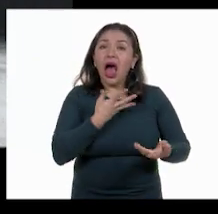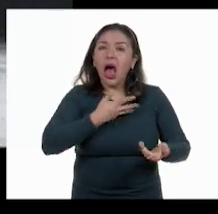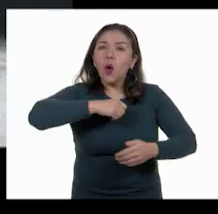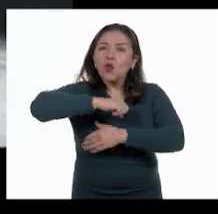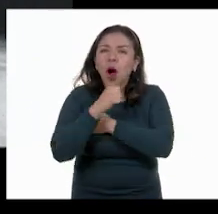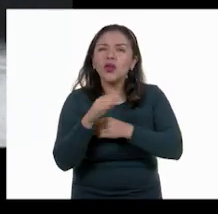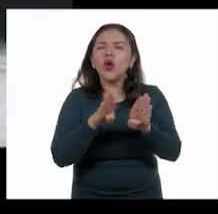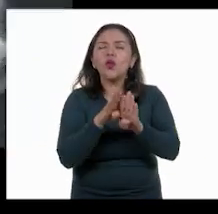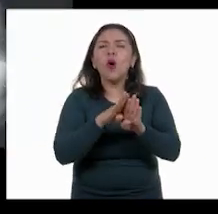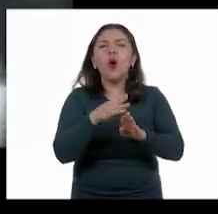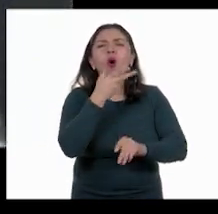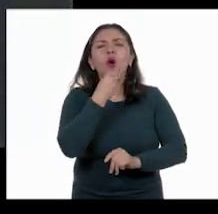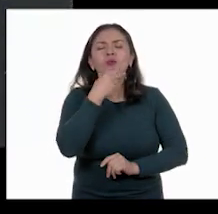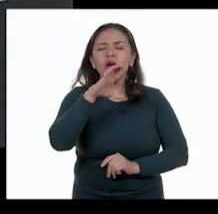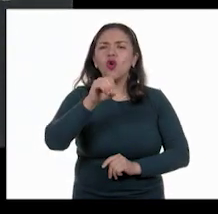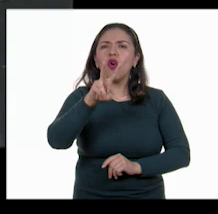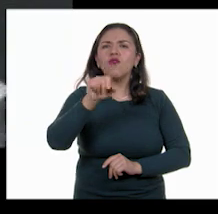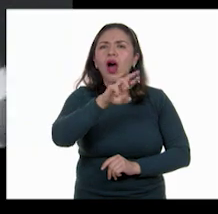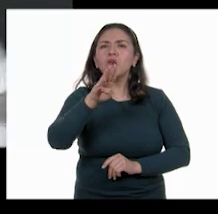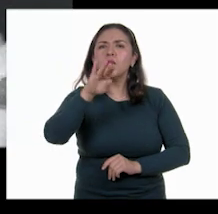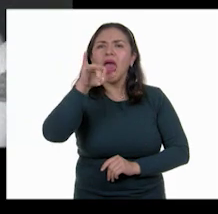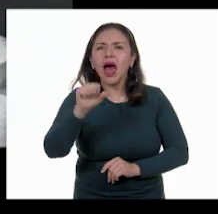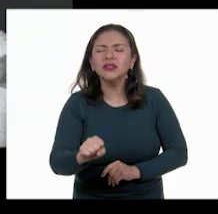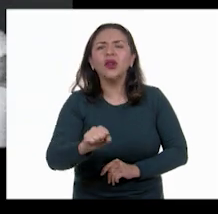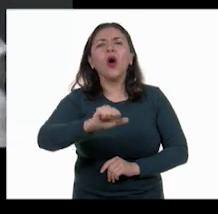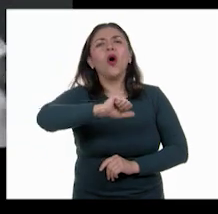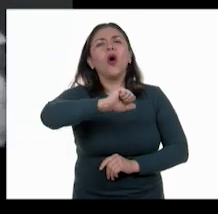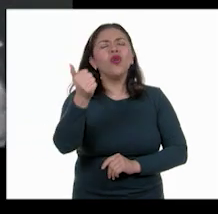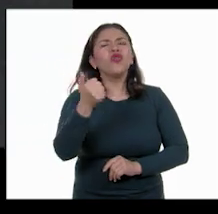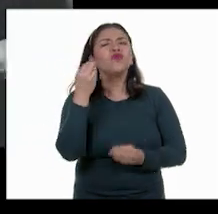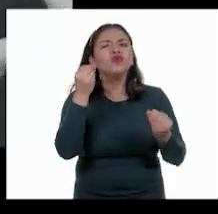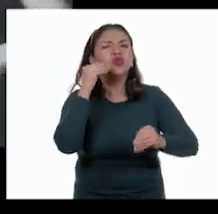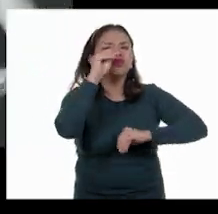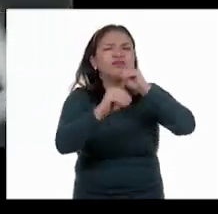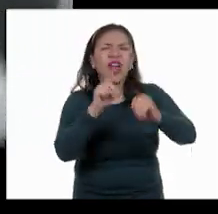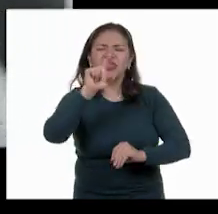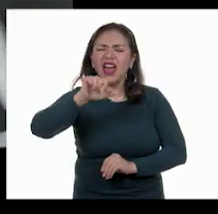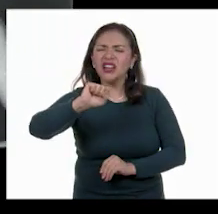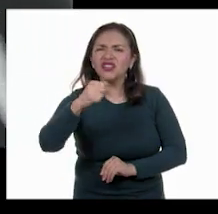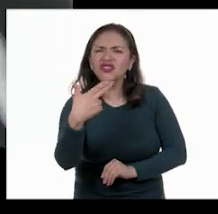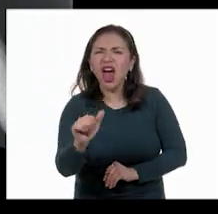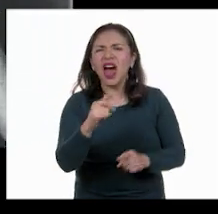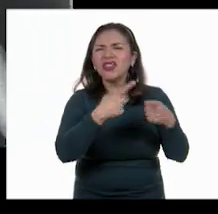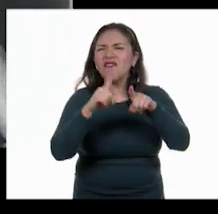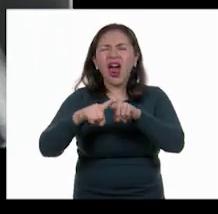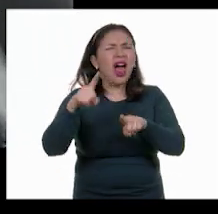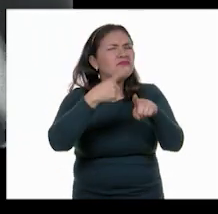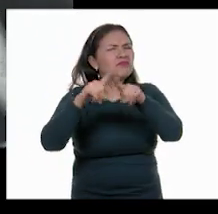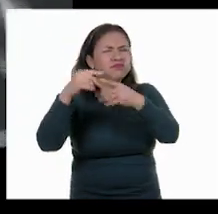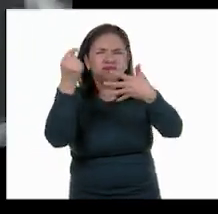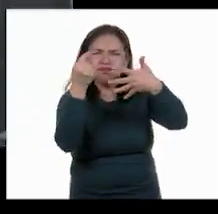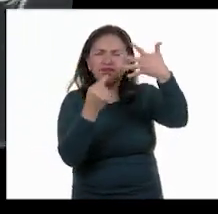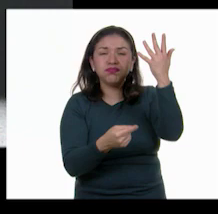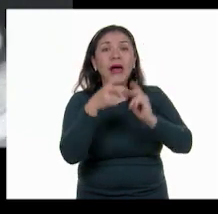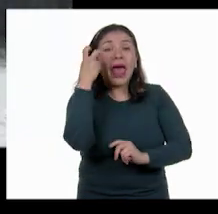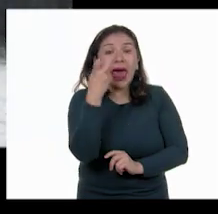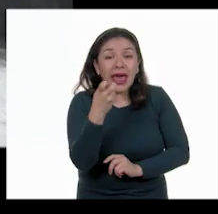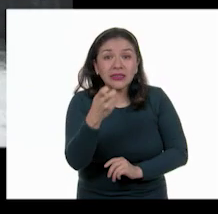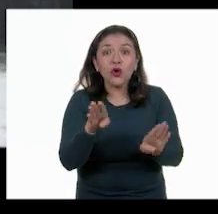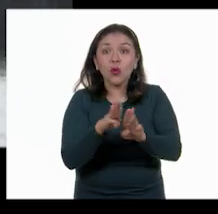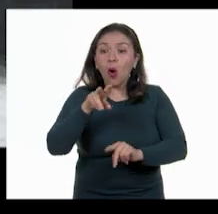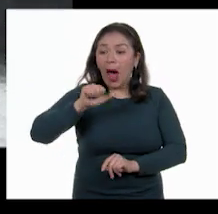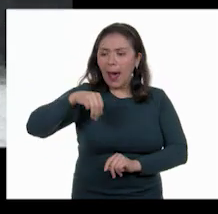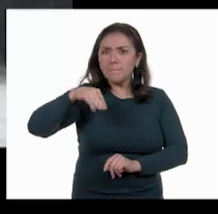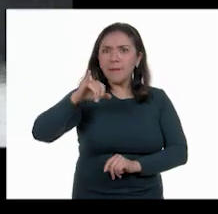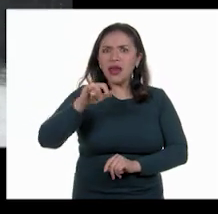autores como Covarrubias. Ha habido grandes diseñadores en el ballet, Dasha. Hay una gama. Es otra de las grandes virtudes de Amalia, que